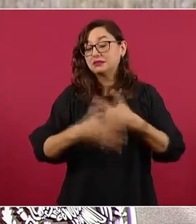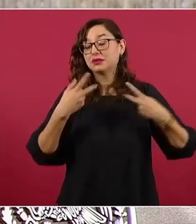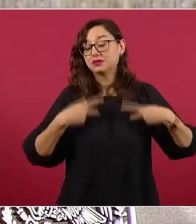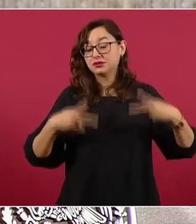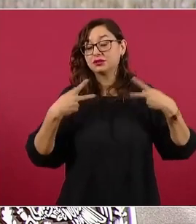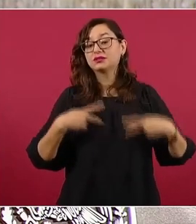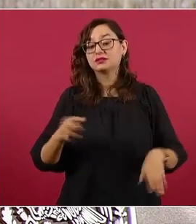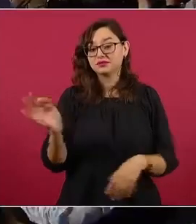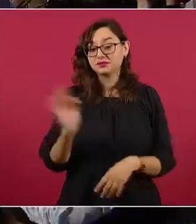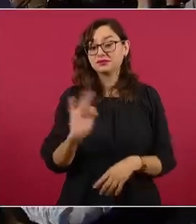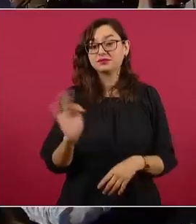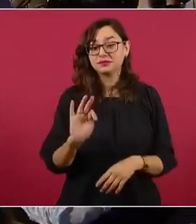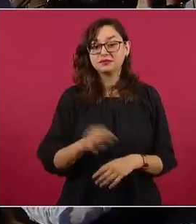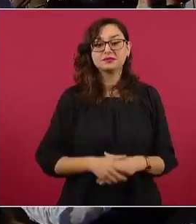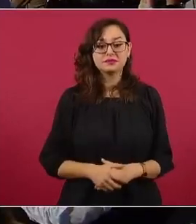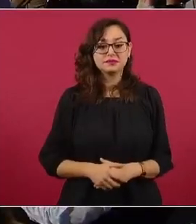total.